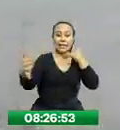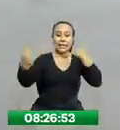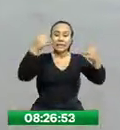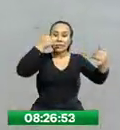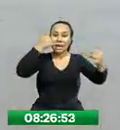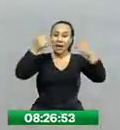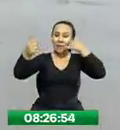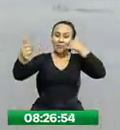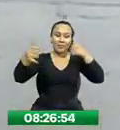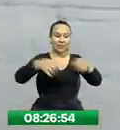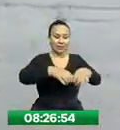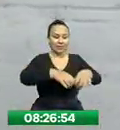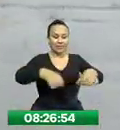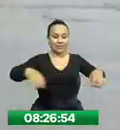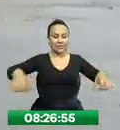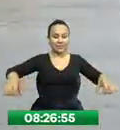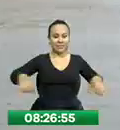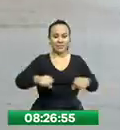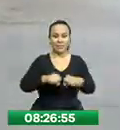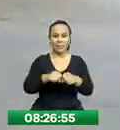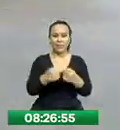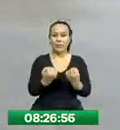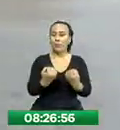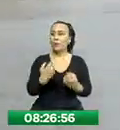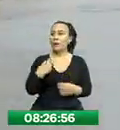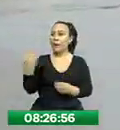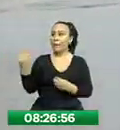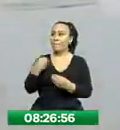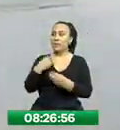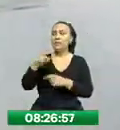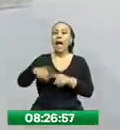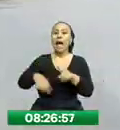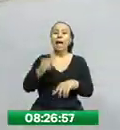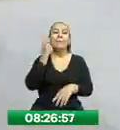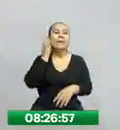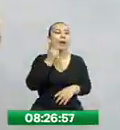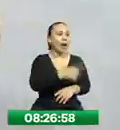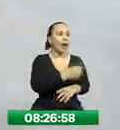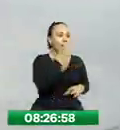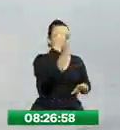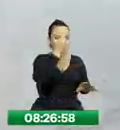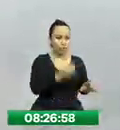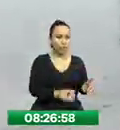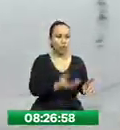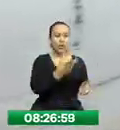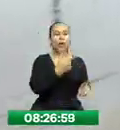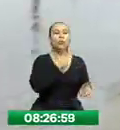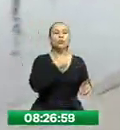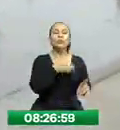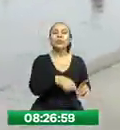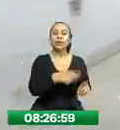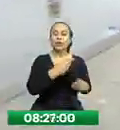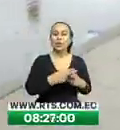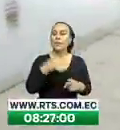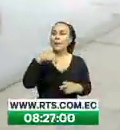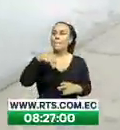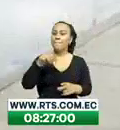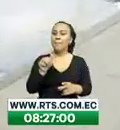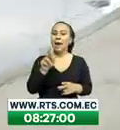si dijo que ya venían. Gracias. Amiga, buen día. ¿Con quién tengo el gusto? Con María Eugenia. Estimada